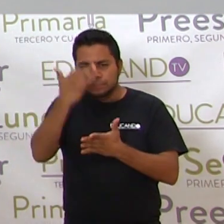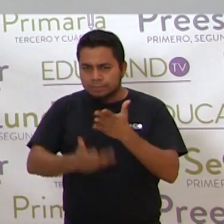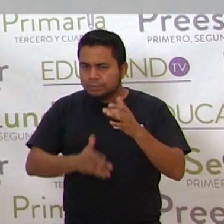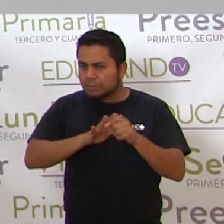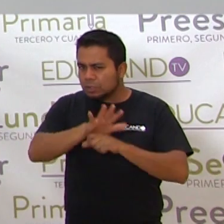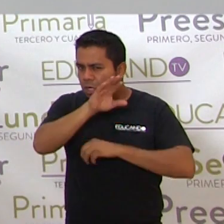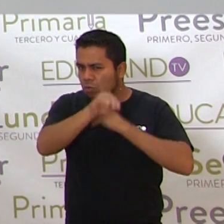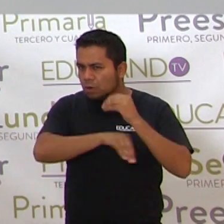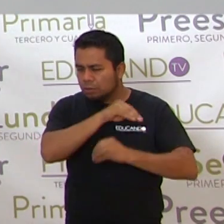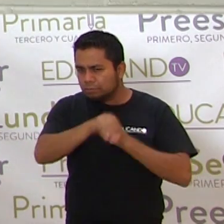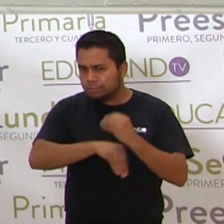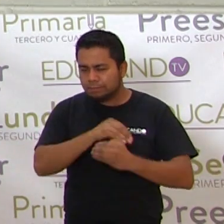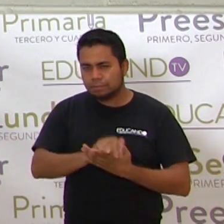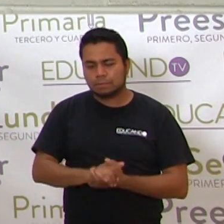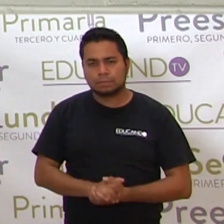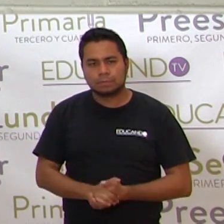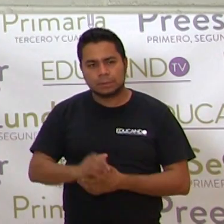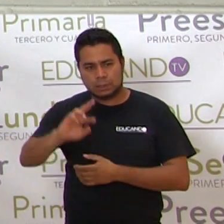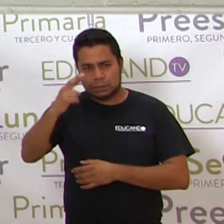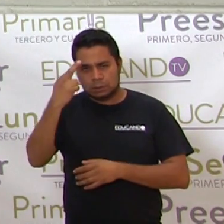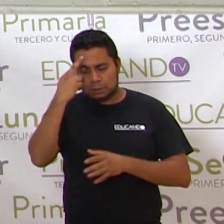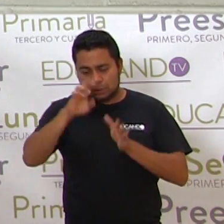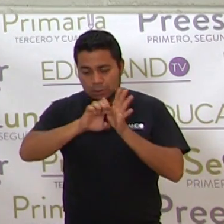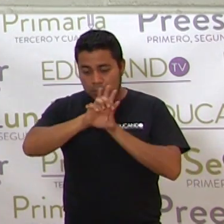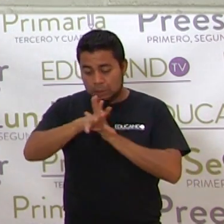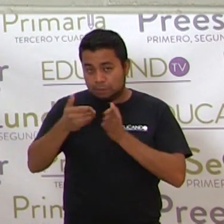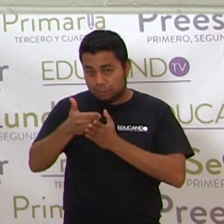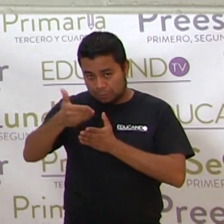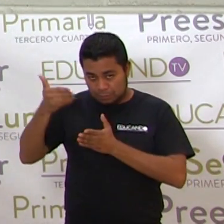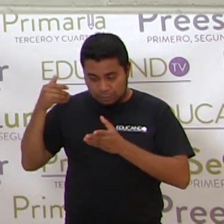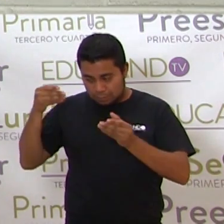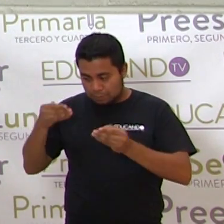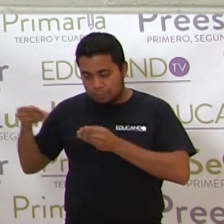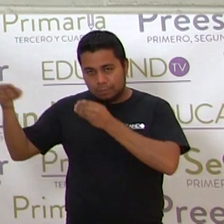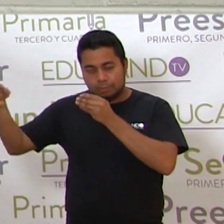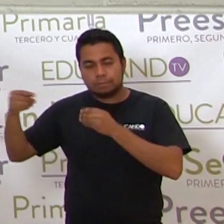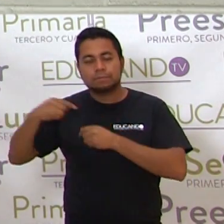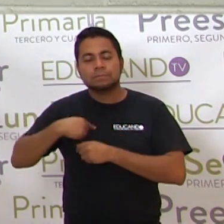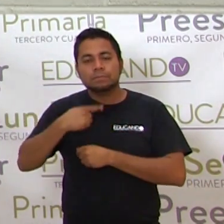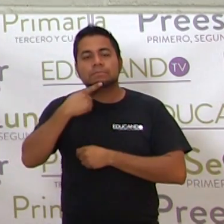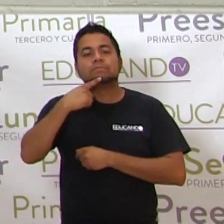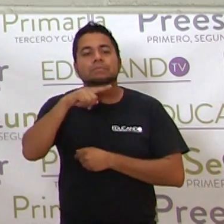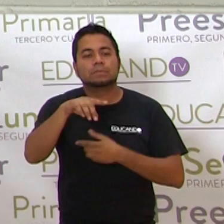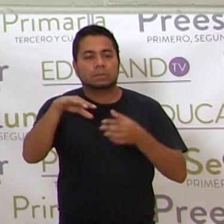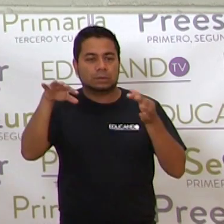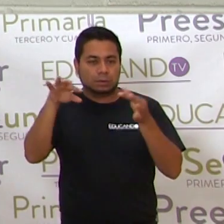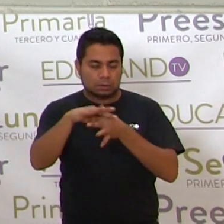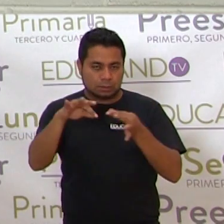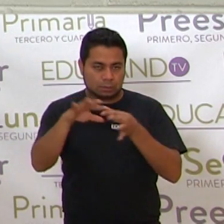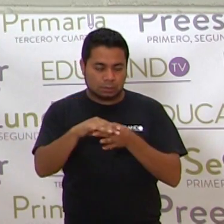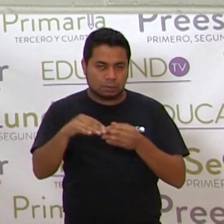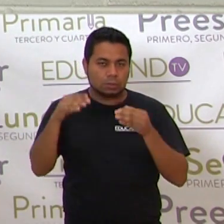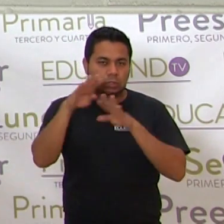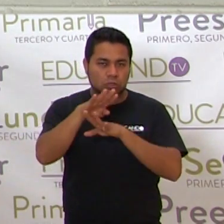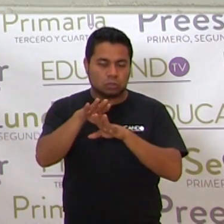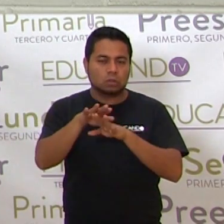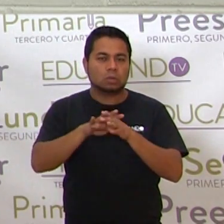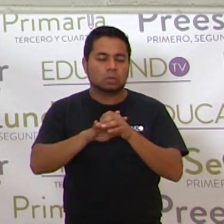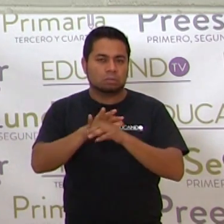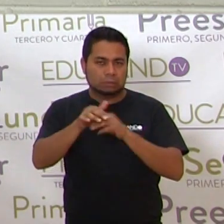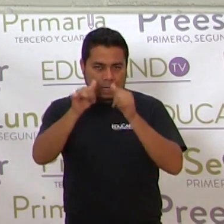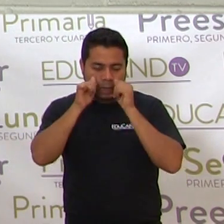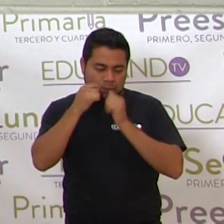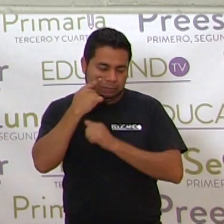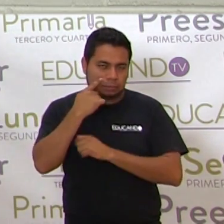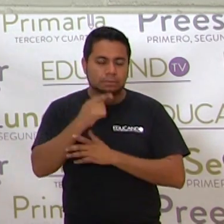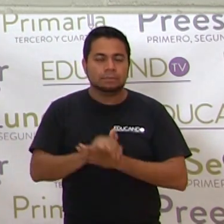falta? ¿Recuerdas que en el ejemplo anterior hablamos de lo que son o de lo que es, mucha atención,